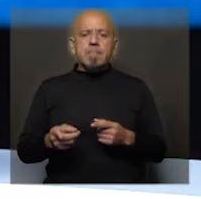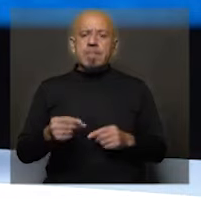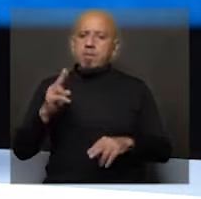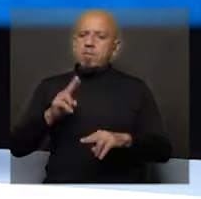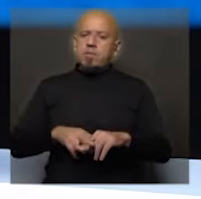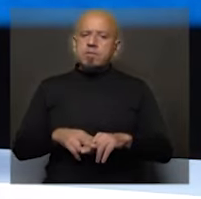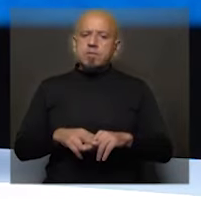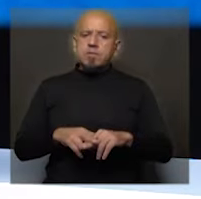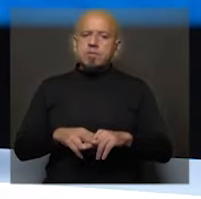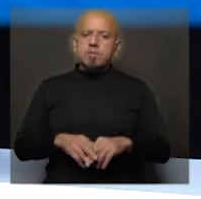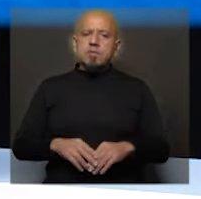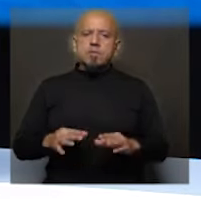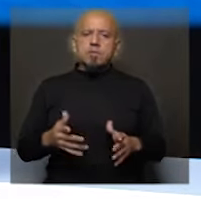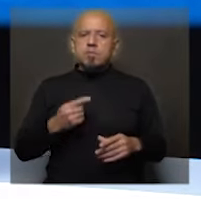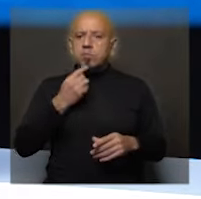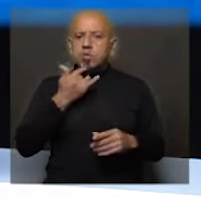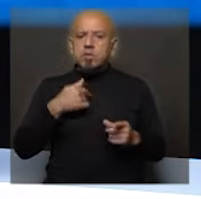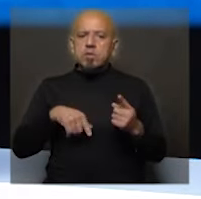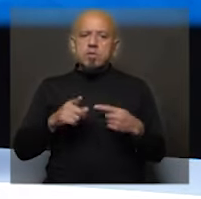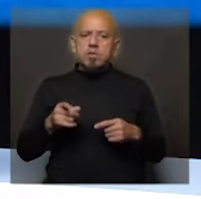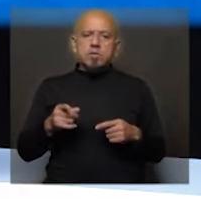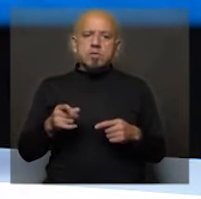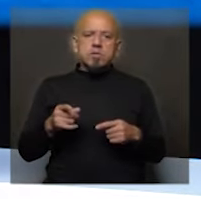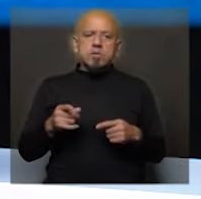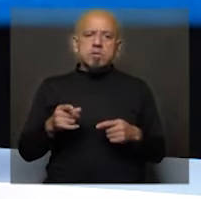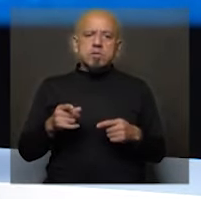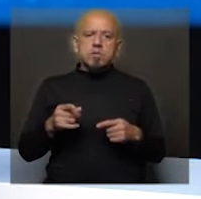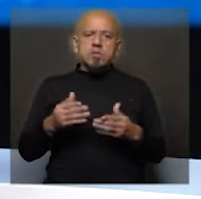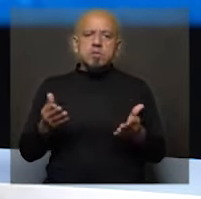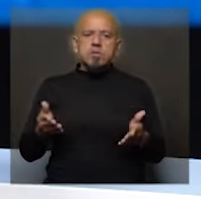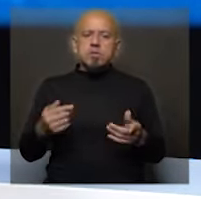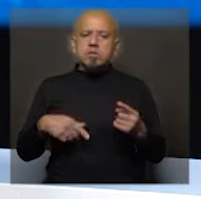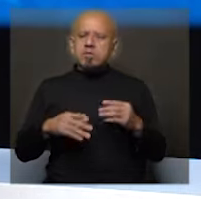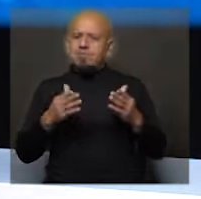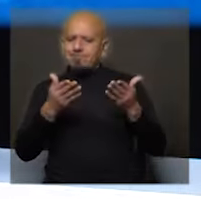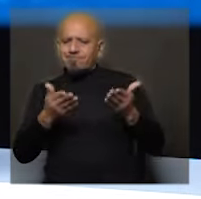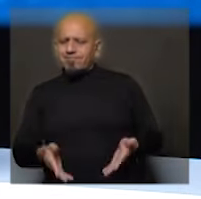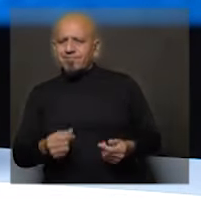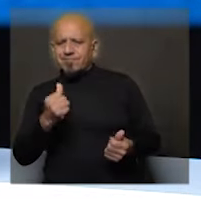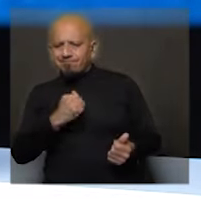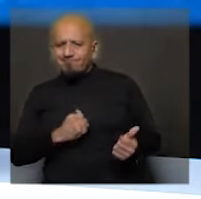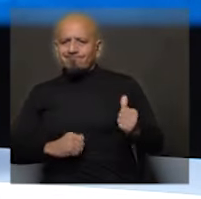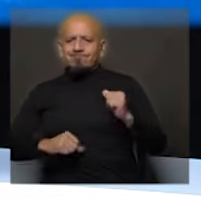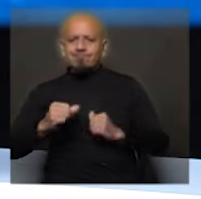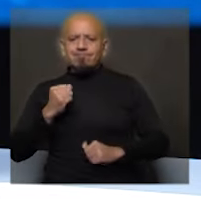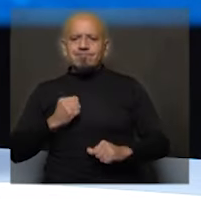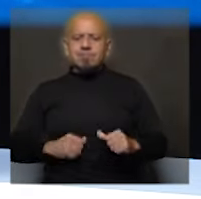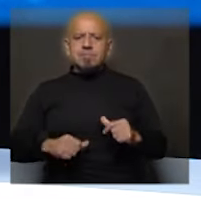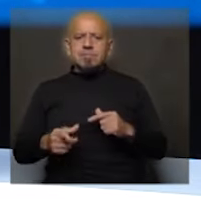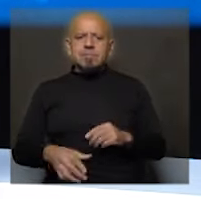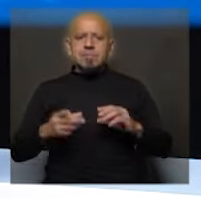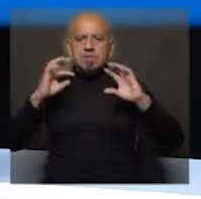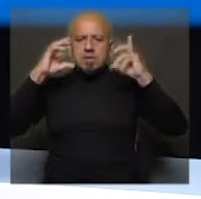eh tiene que ver por ejemplo con su con mutilar su genitalidad por ejemplo con tener situaciones de